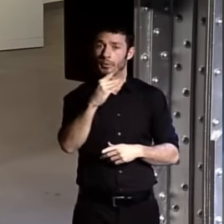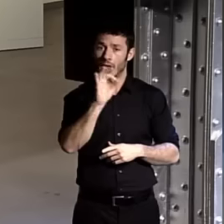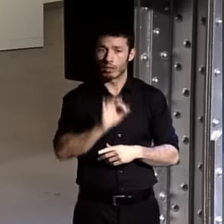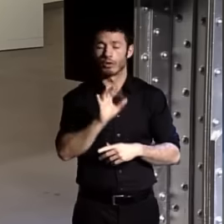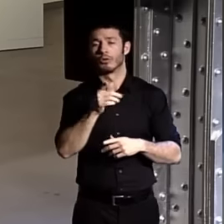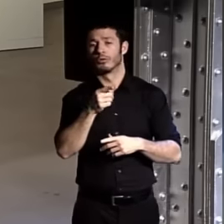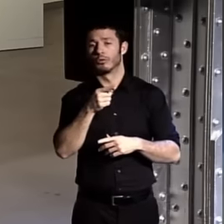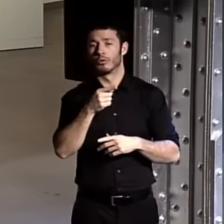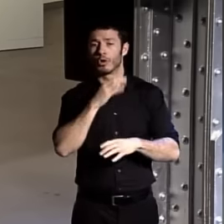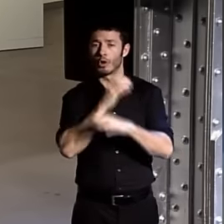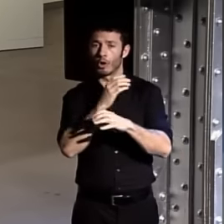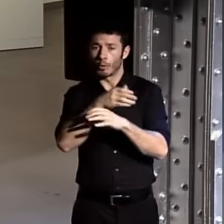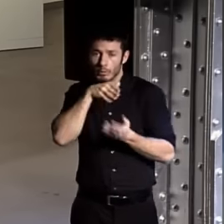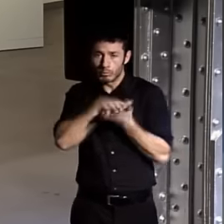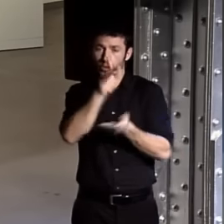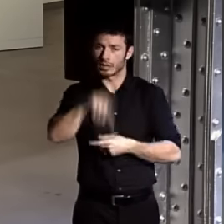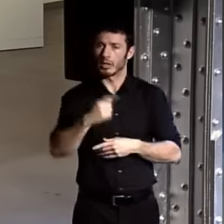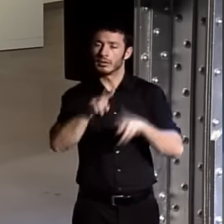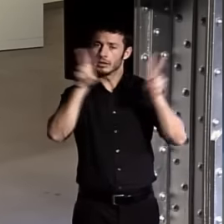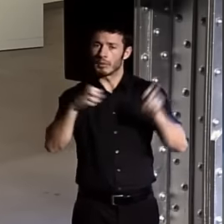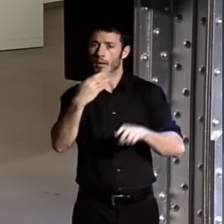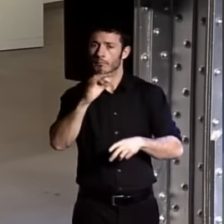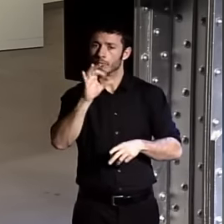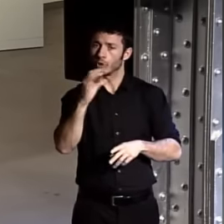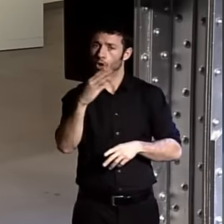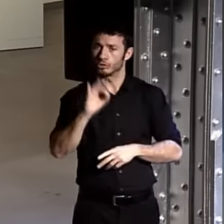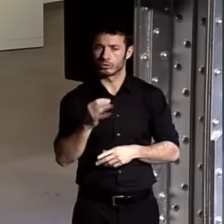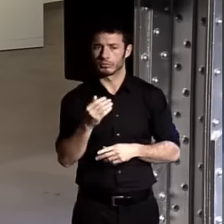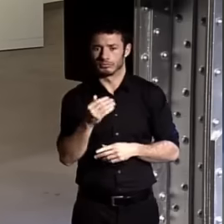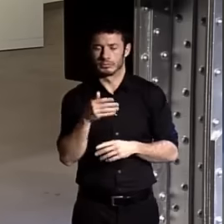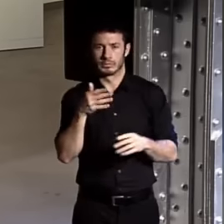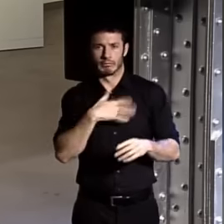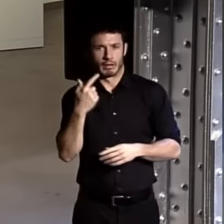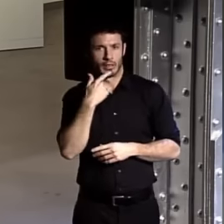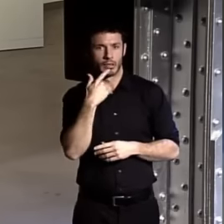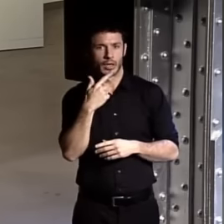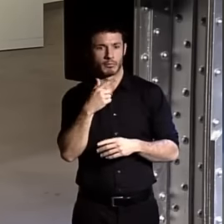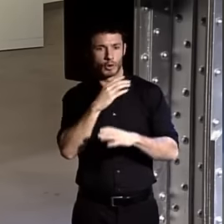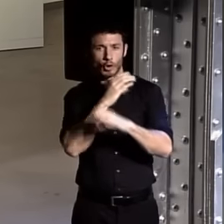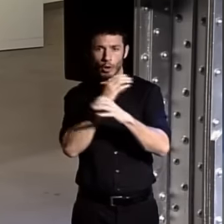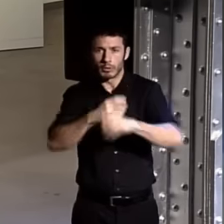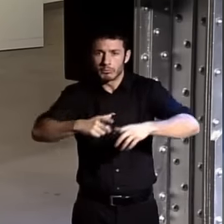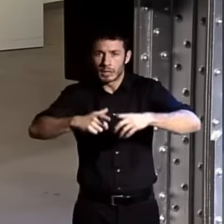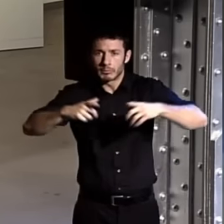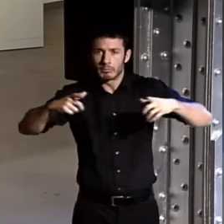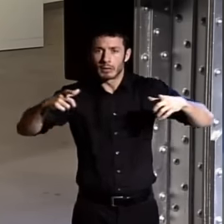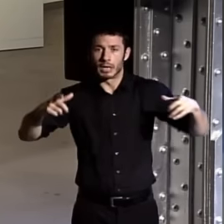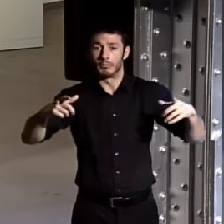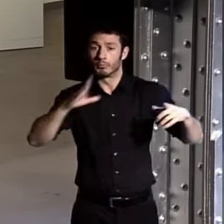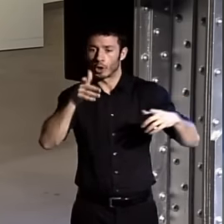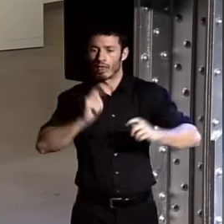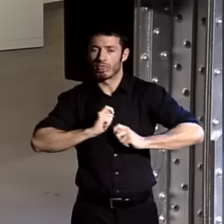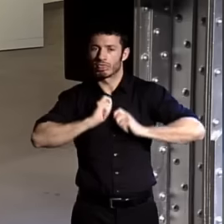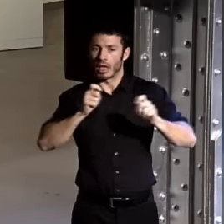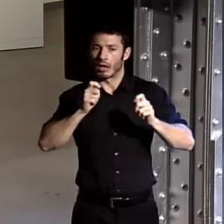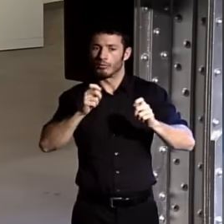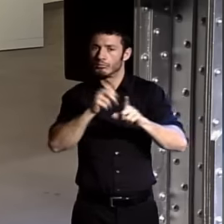Bosco dibujado por Max es decir que es algo que va más y y que está muy bien porque en realidad lo que está aportando es una visión propia